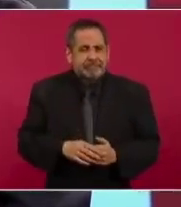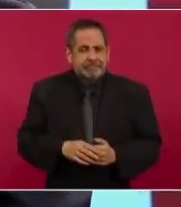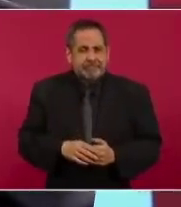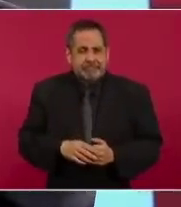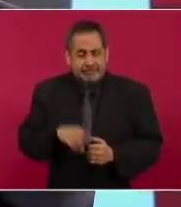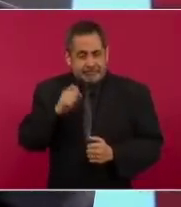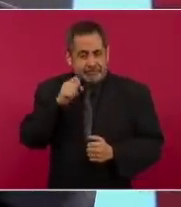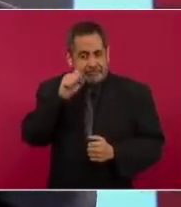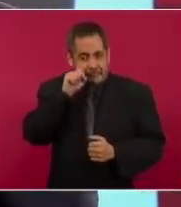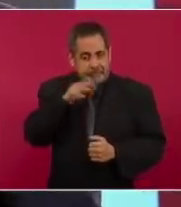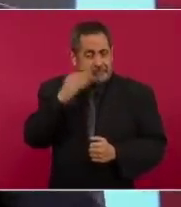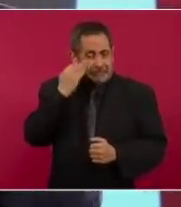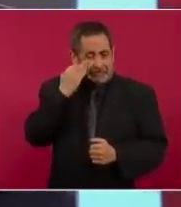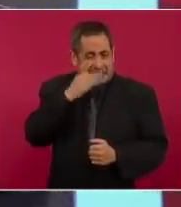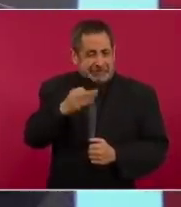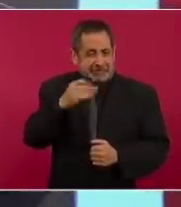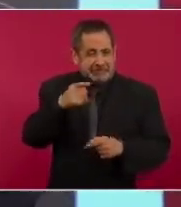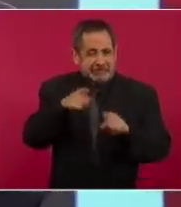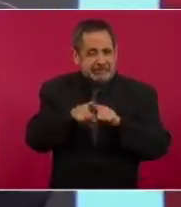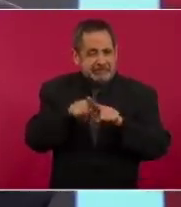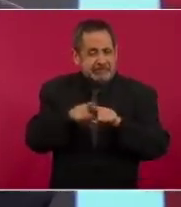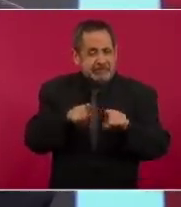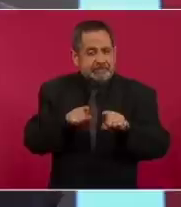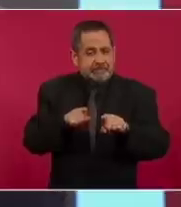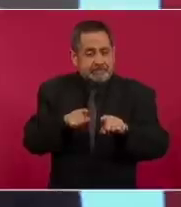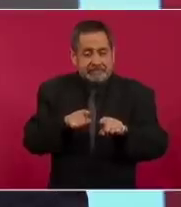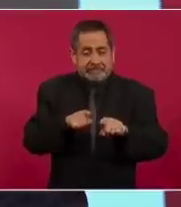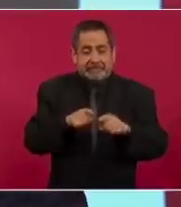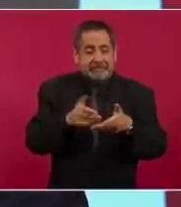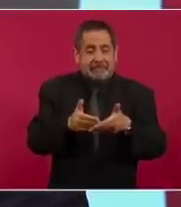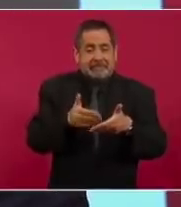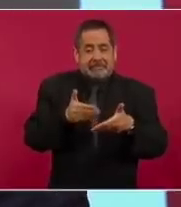en esa elección, que sucedió en vísperas de esa elección.